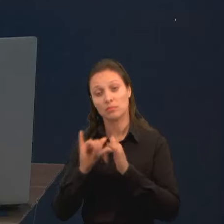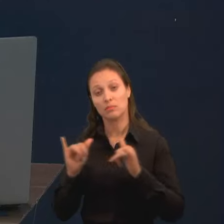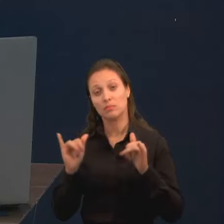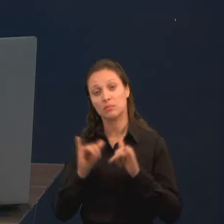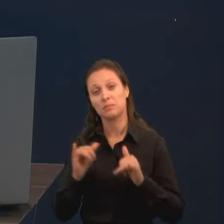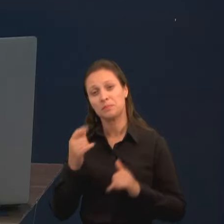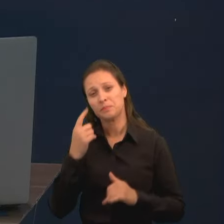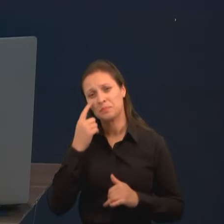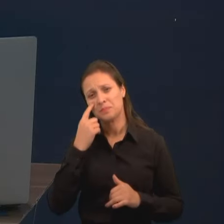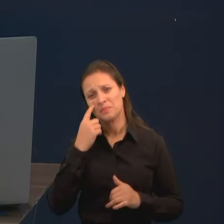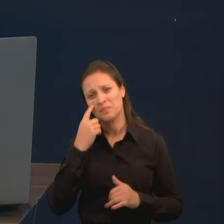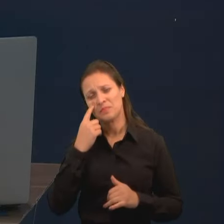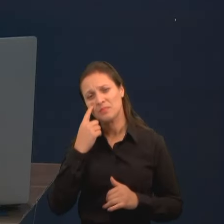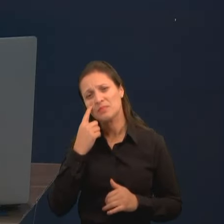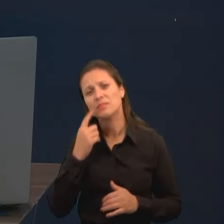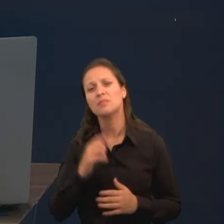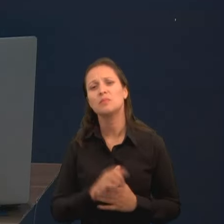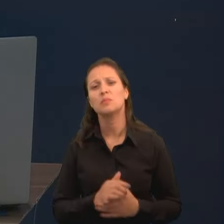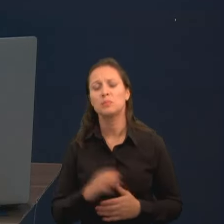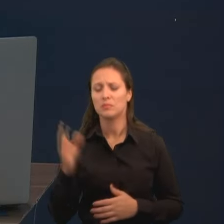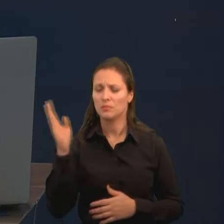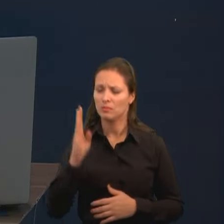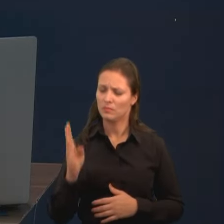en el barómetro de confianza,